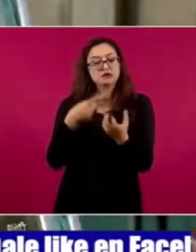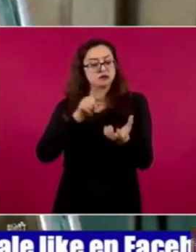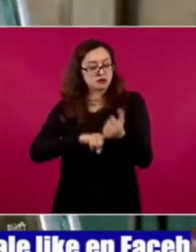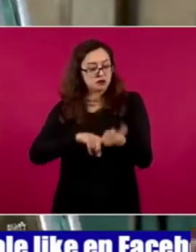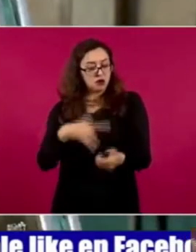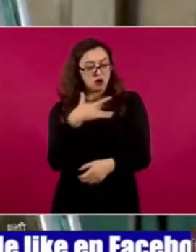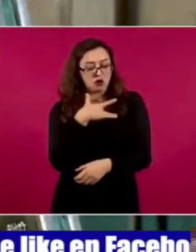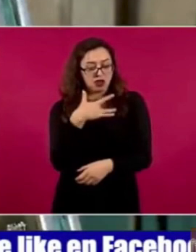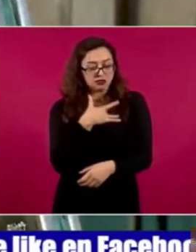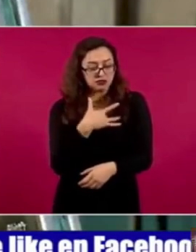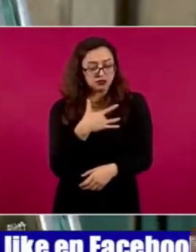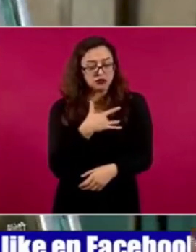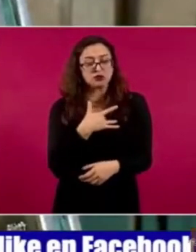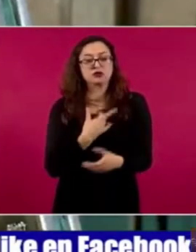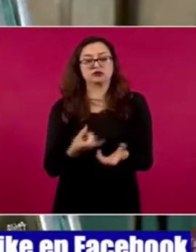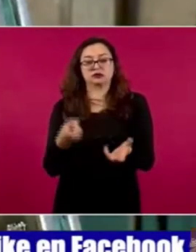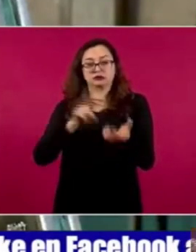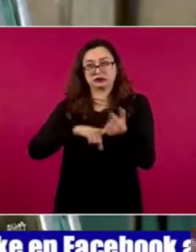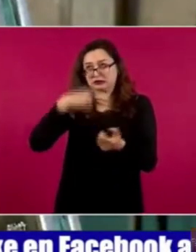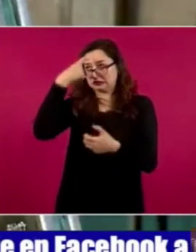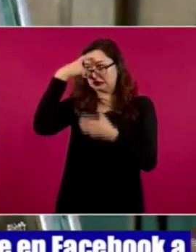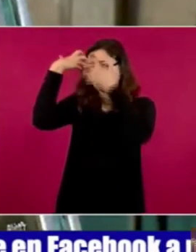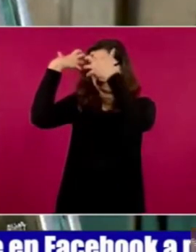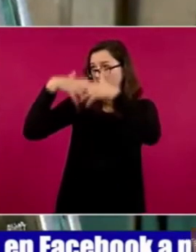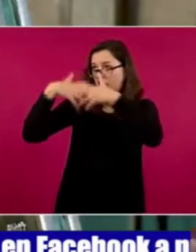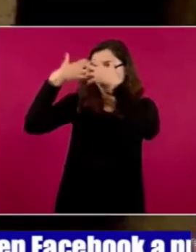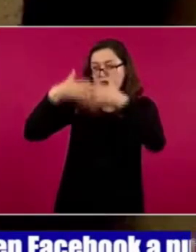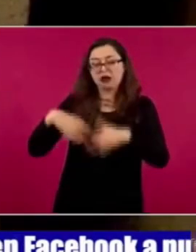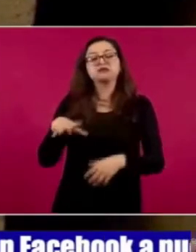corazón y hay cerebro.